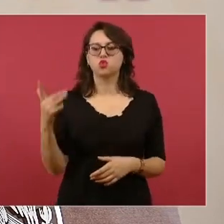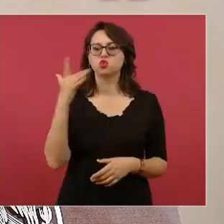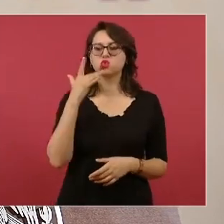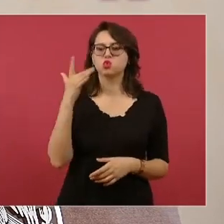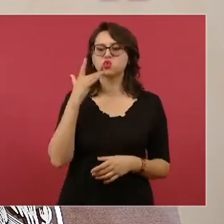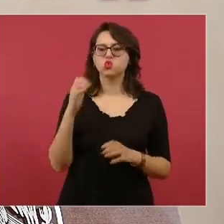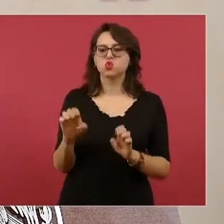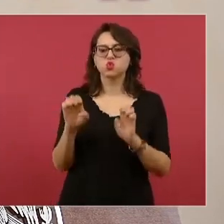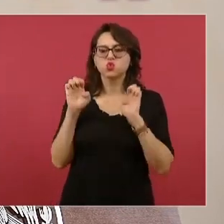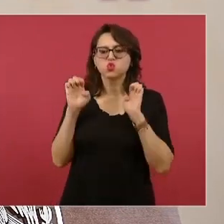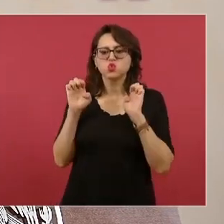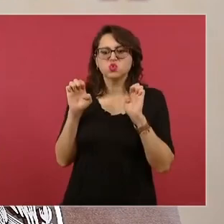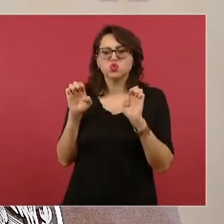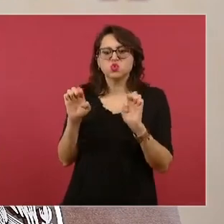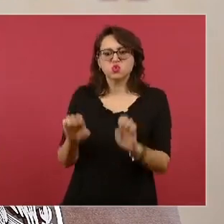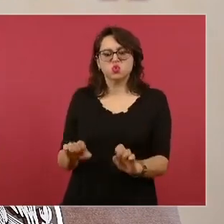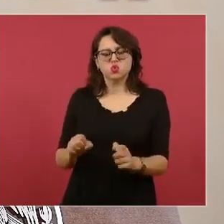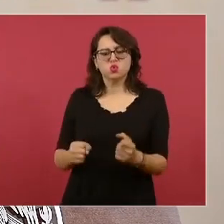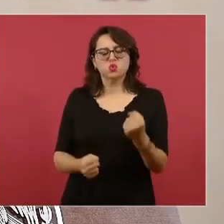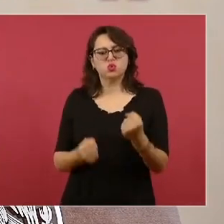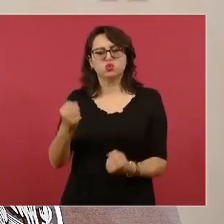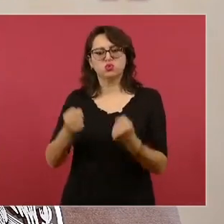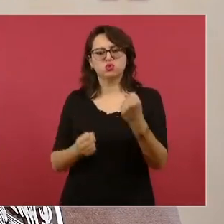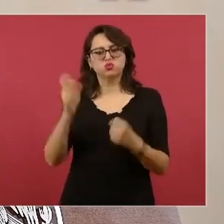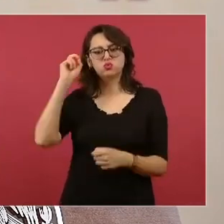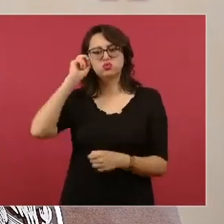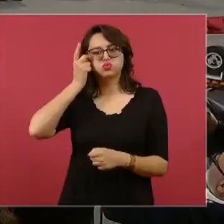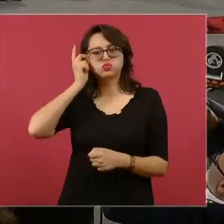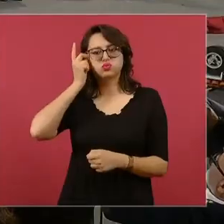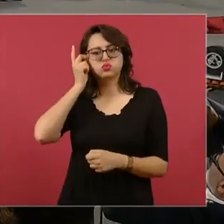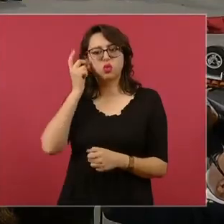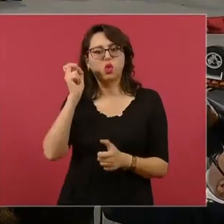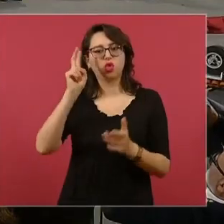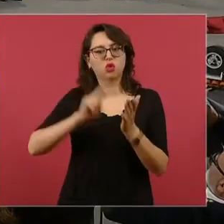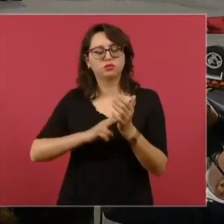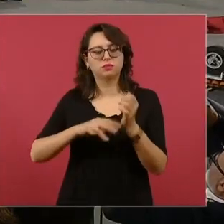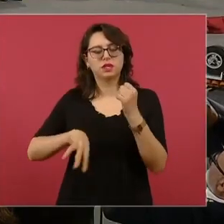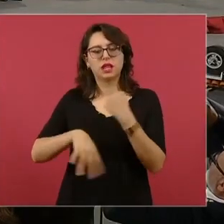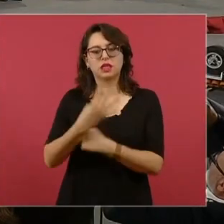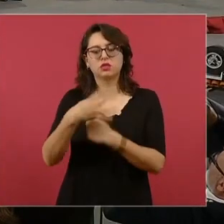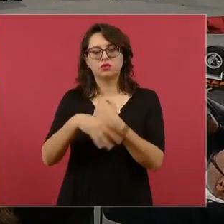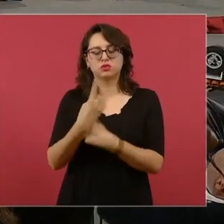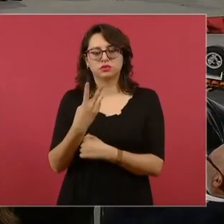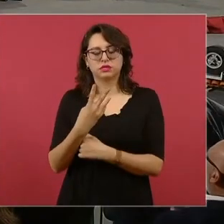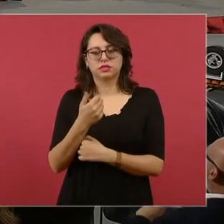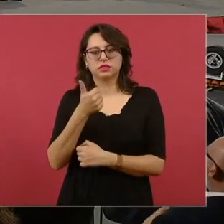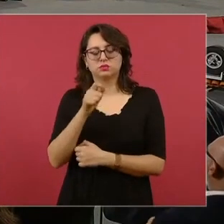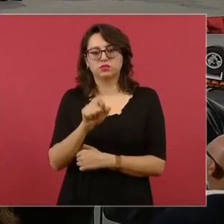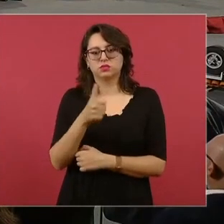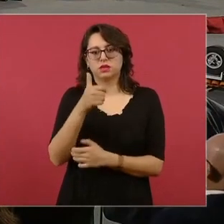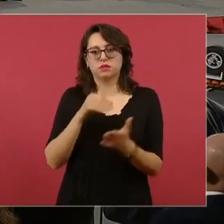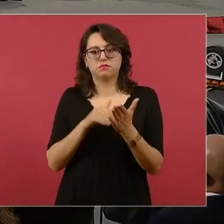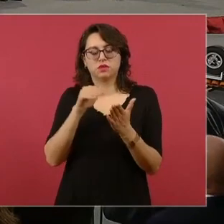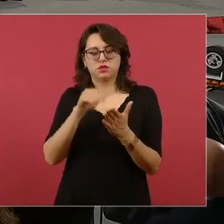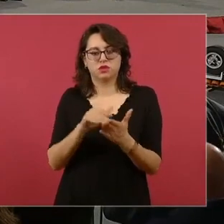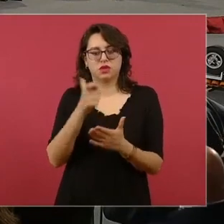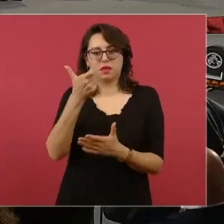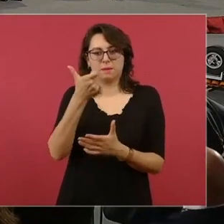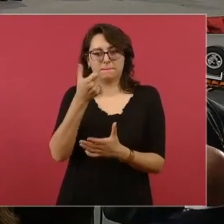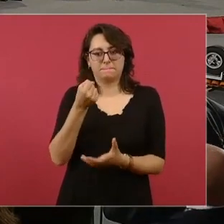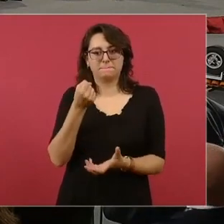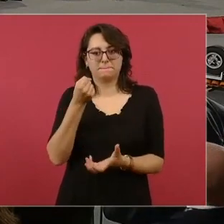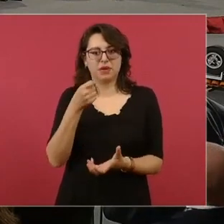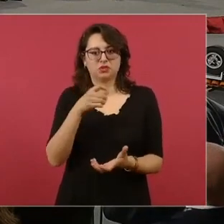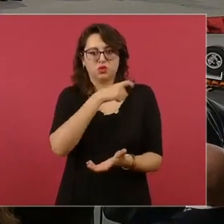458 Spider 2014 por 5.6 millones de pesos y fue beneficiario de una donación de